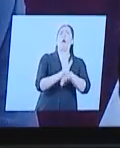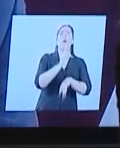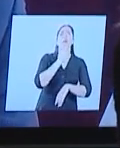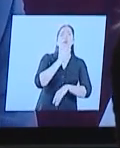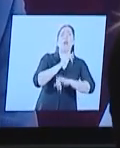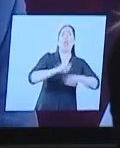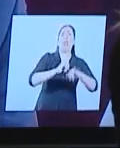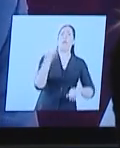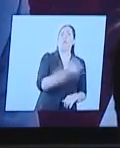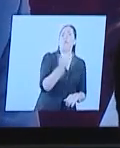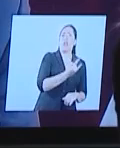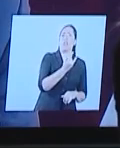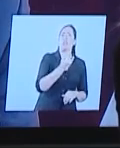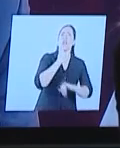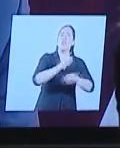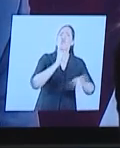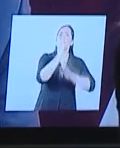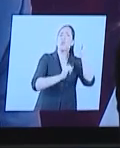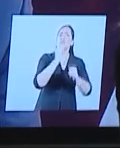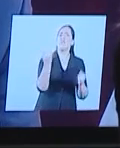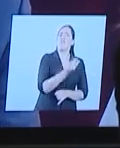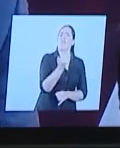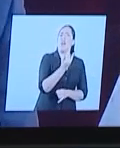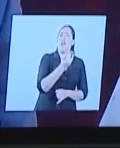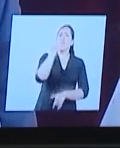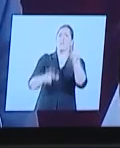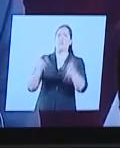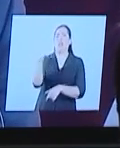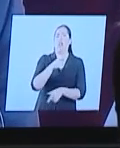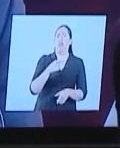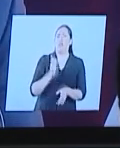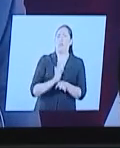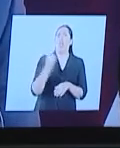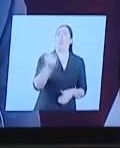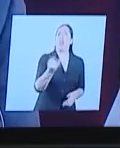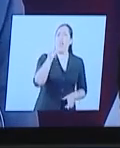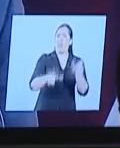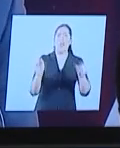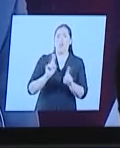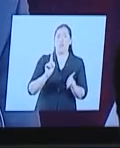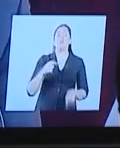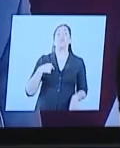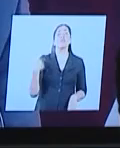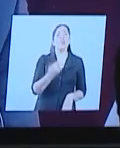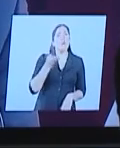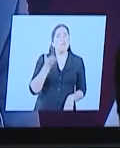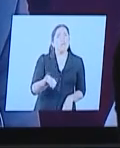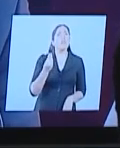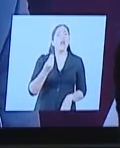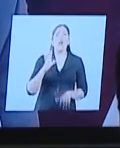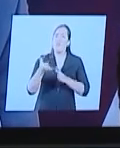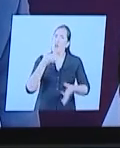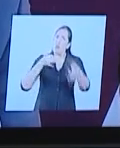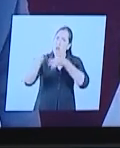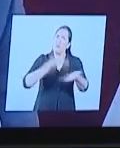las últimas elecciones, a uno por uno. Eso es también todo, le da entidad y le da todo lugar, un gesto, ¿no? exactamente. Le da lugar y los valora, y